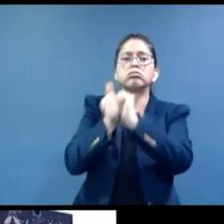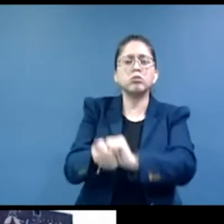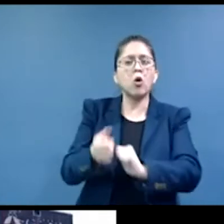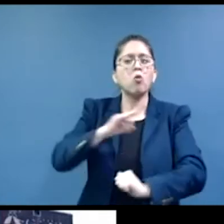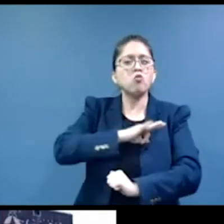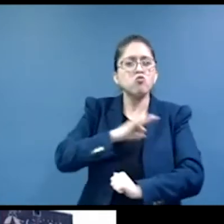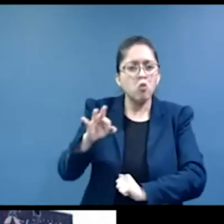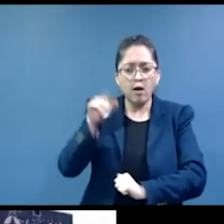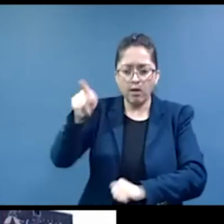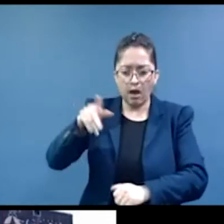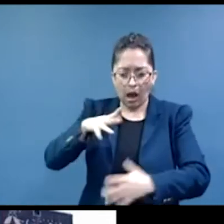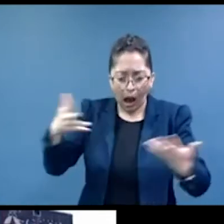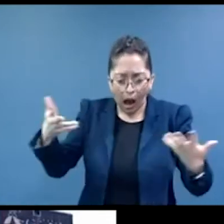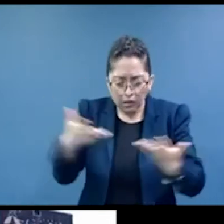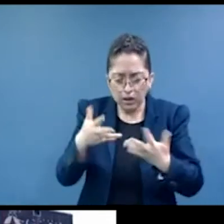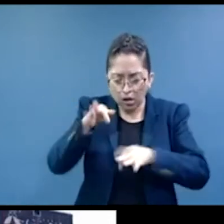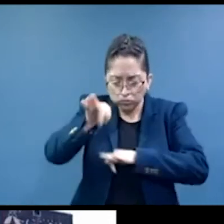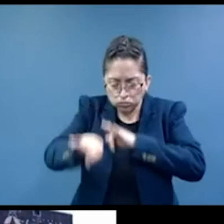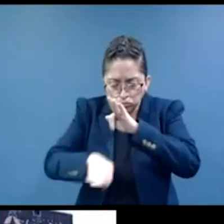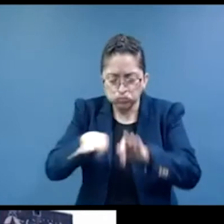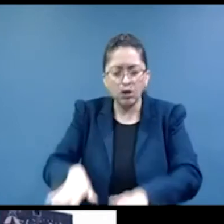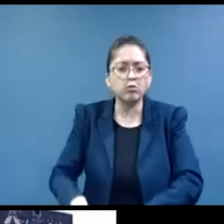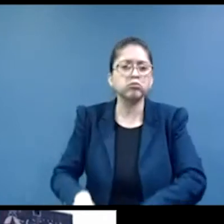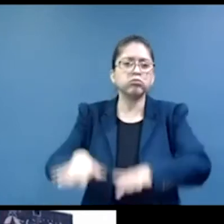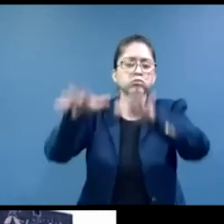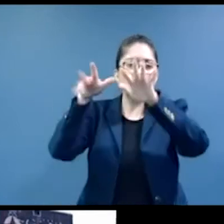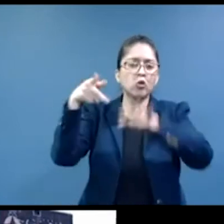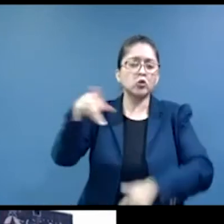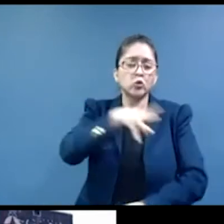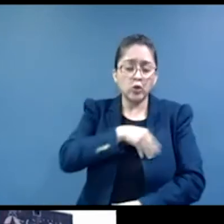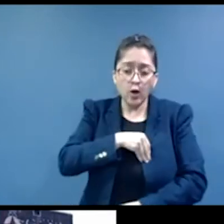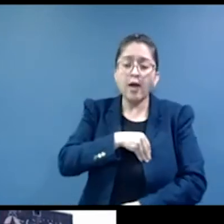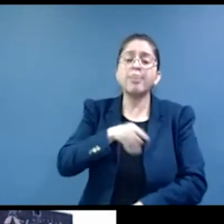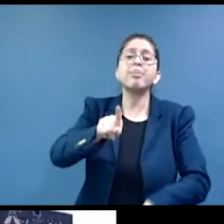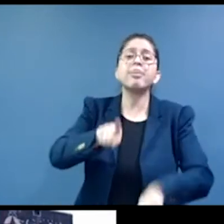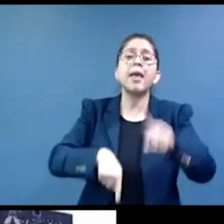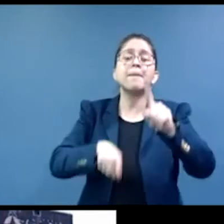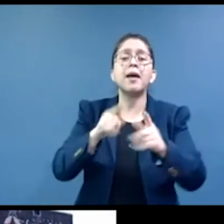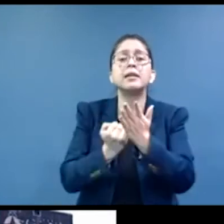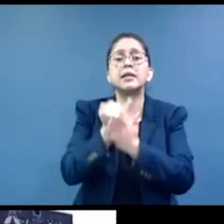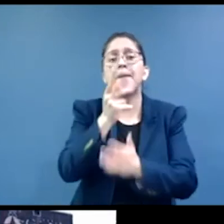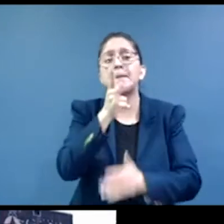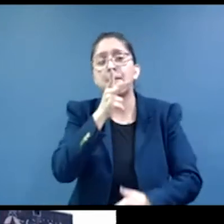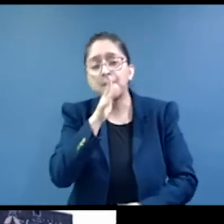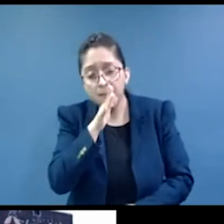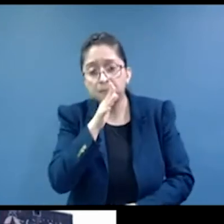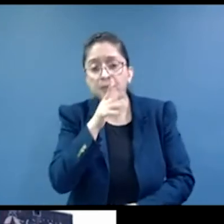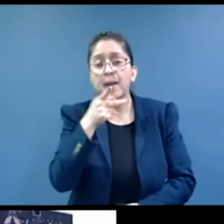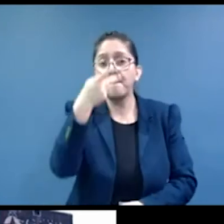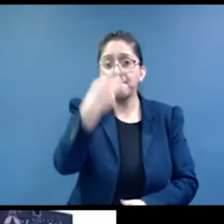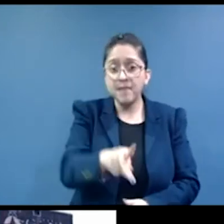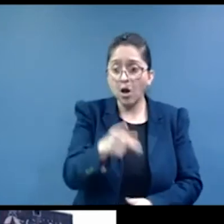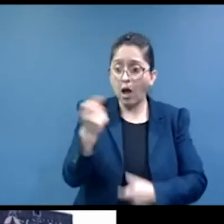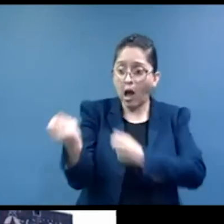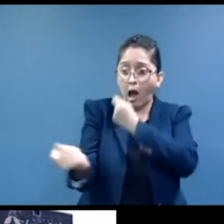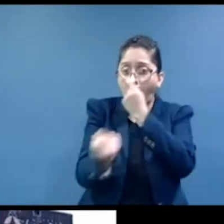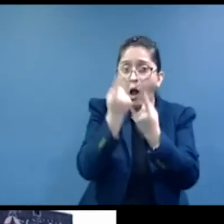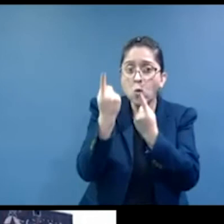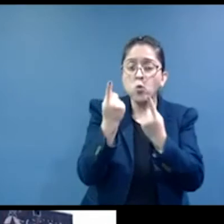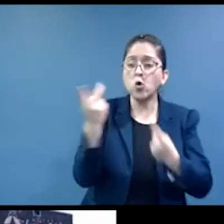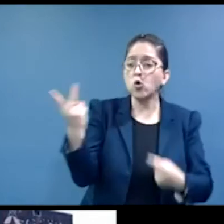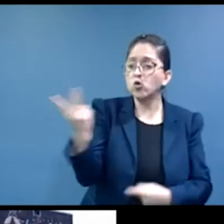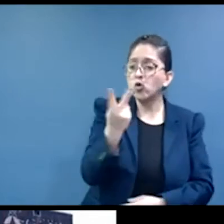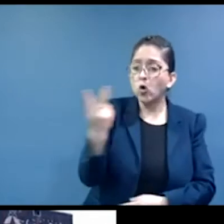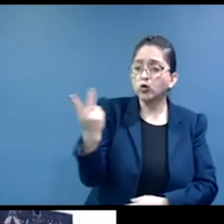niñas según sea la decisión de los padres, y que existen parejas del mismo sexo que hacen vida familiar con niños y